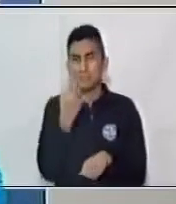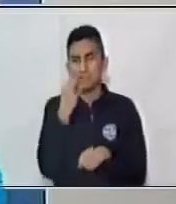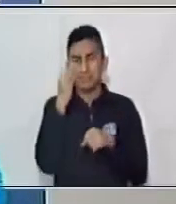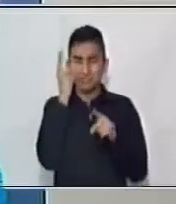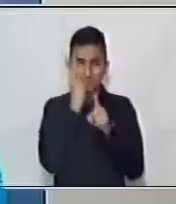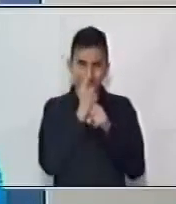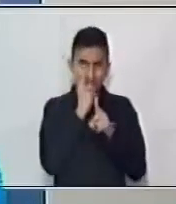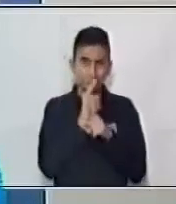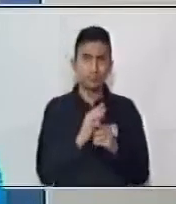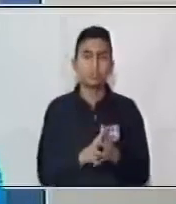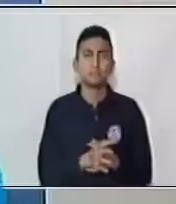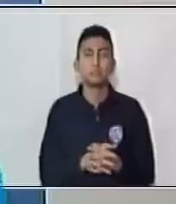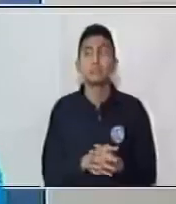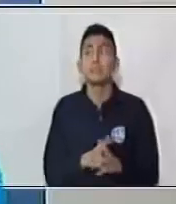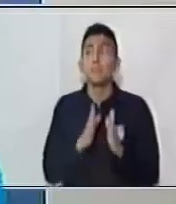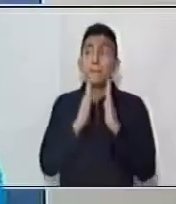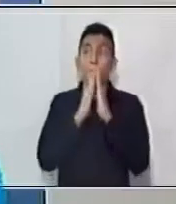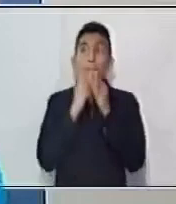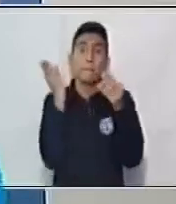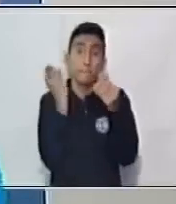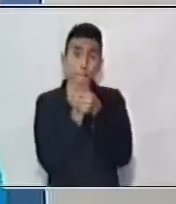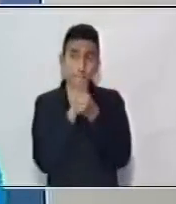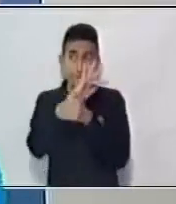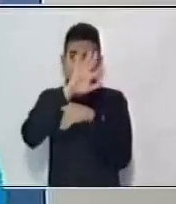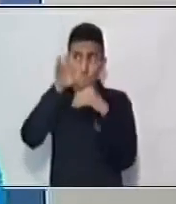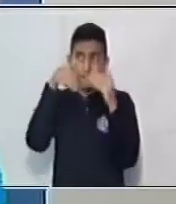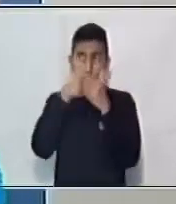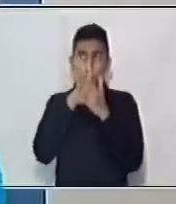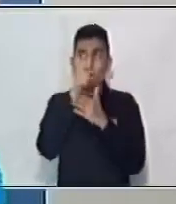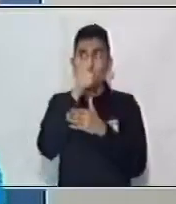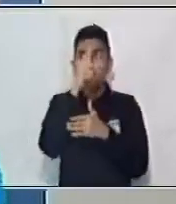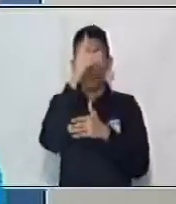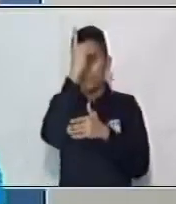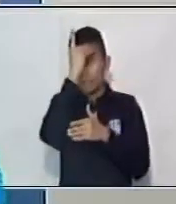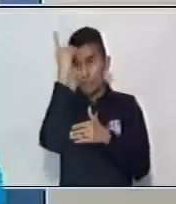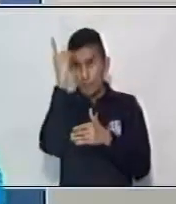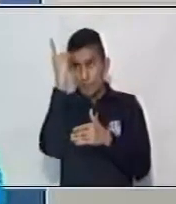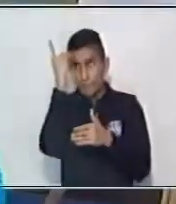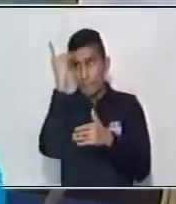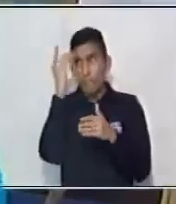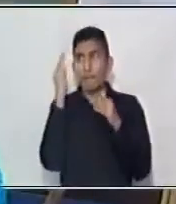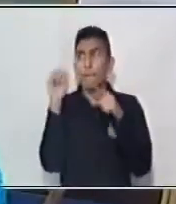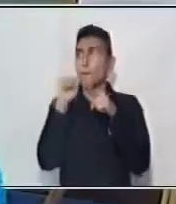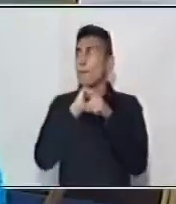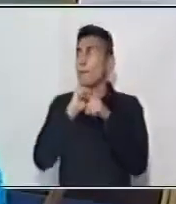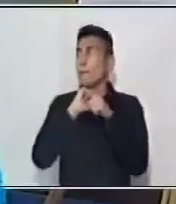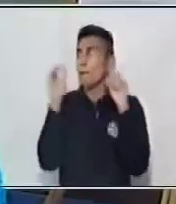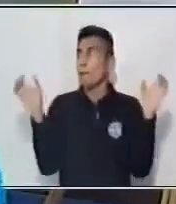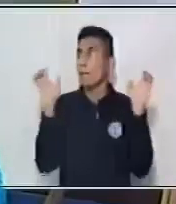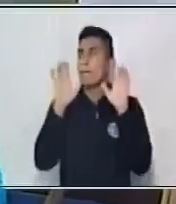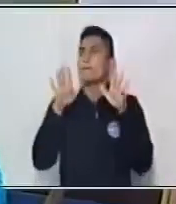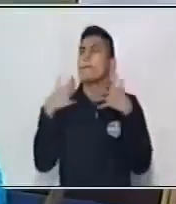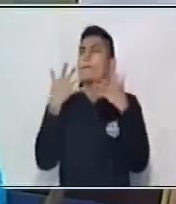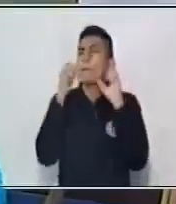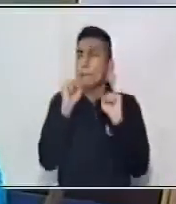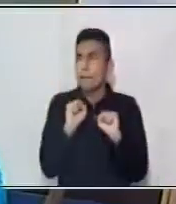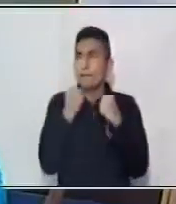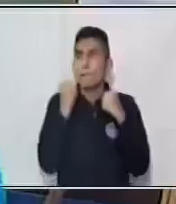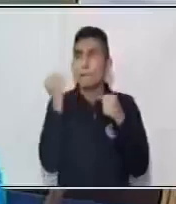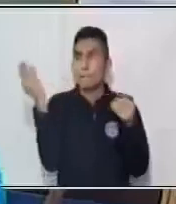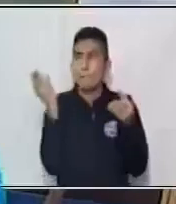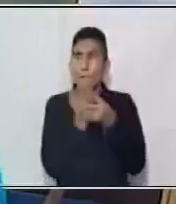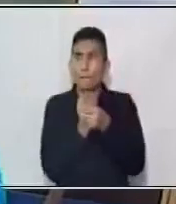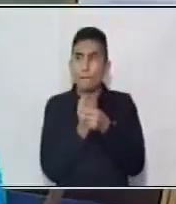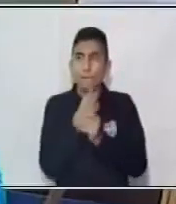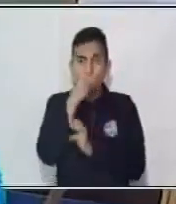correcta. Tengan presente guardar sus trabajos y ejercicios para poder elaborar su